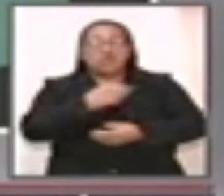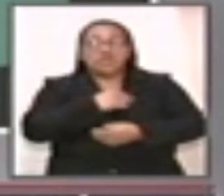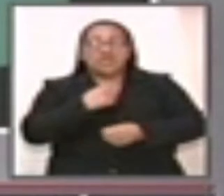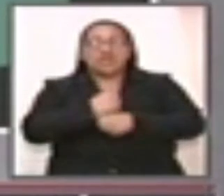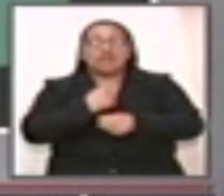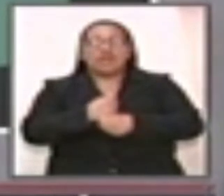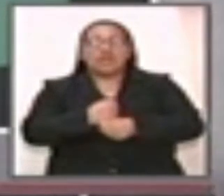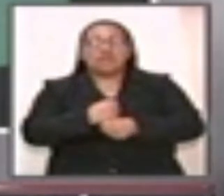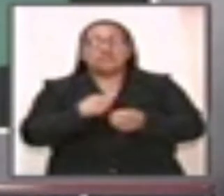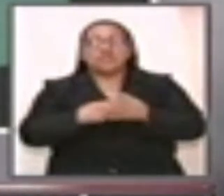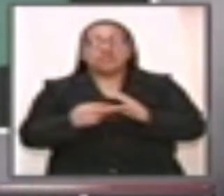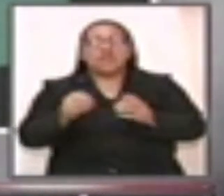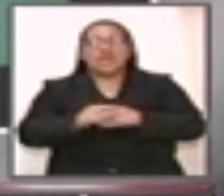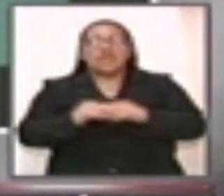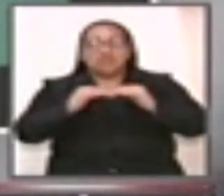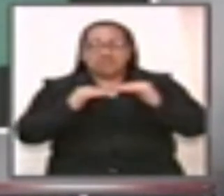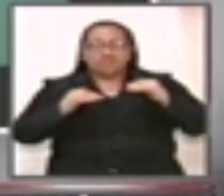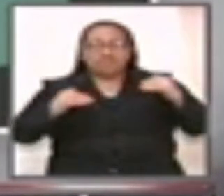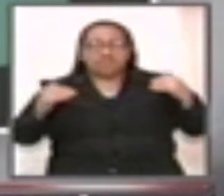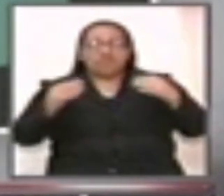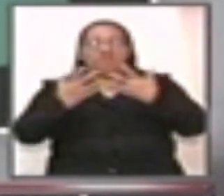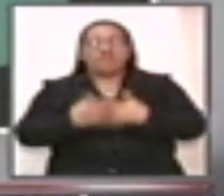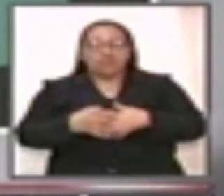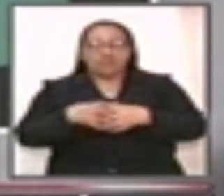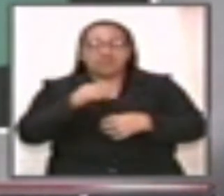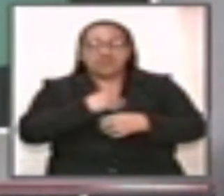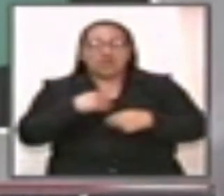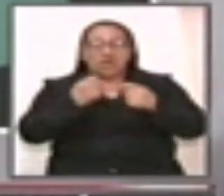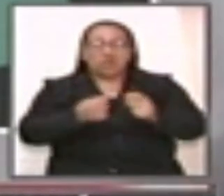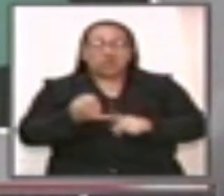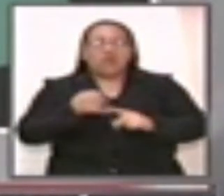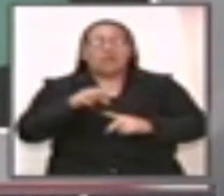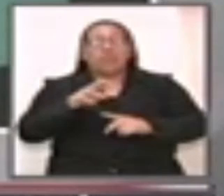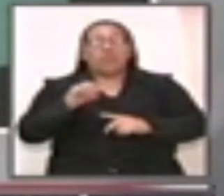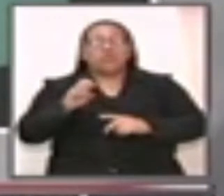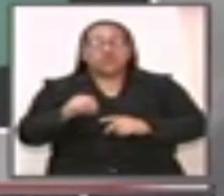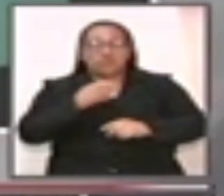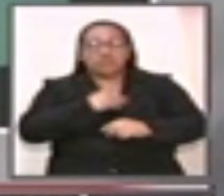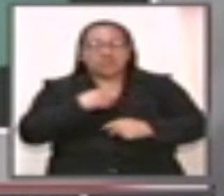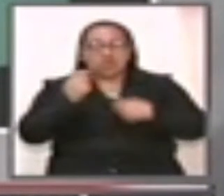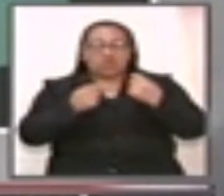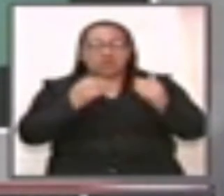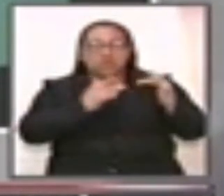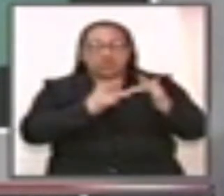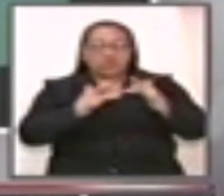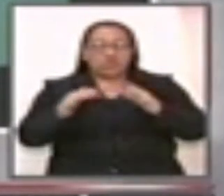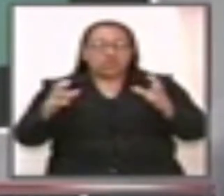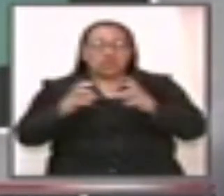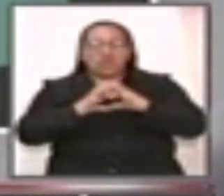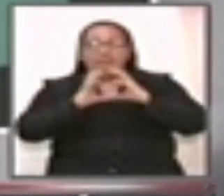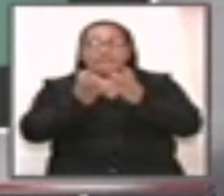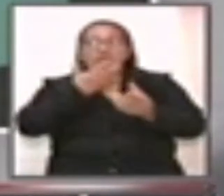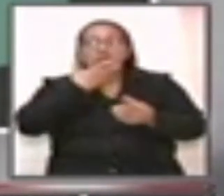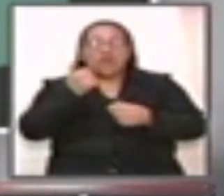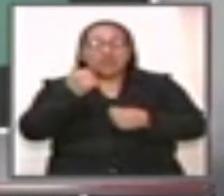que trabajamos prácticamente en línea, como en una fábrica, el Ministerio de Agricultura, el Ministerio de la Producción y MINCETUR. mejorando la